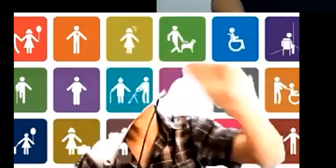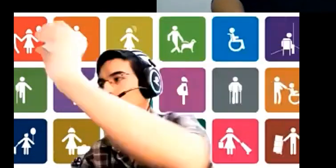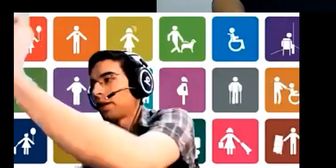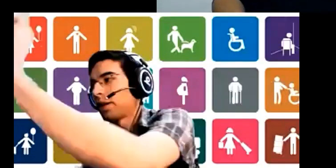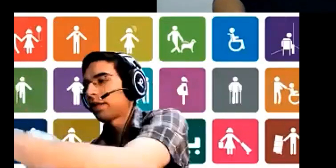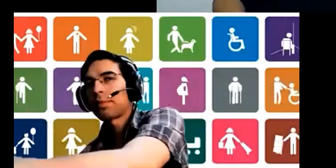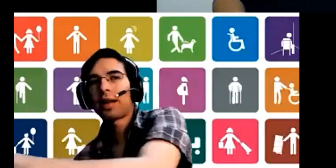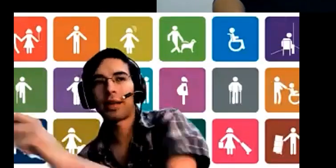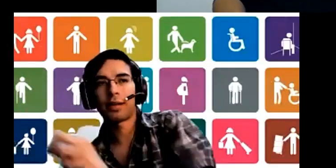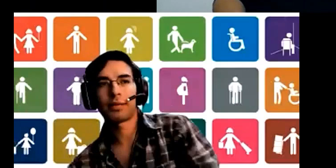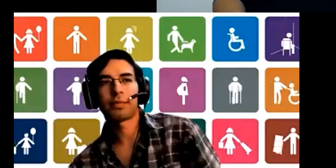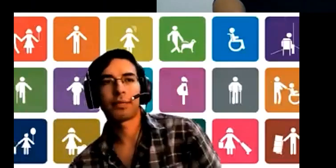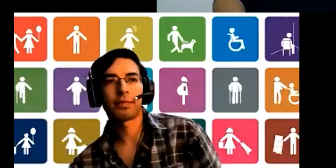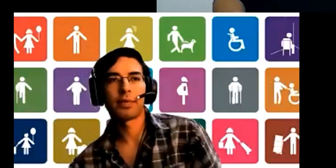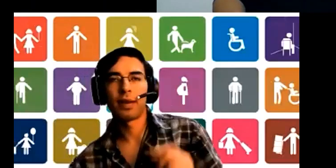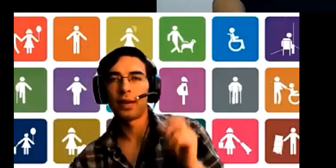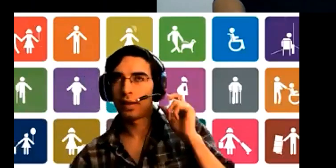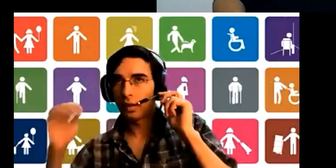Bueno, en esta imagen.